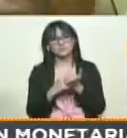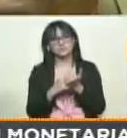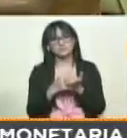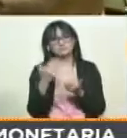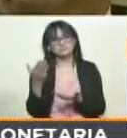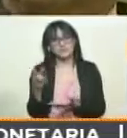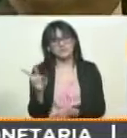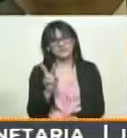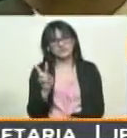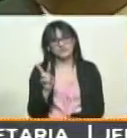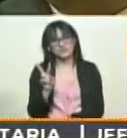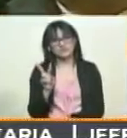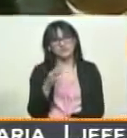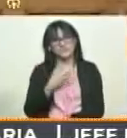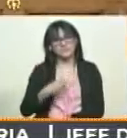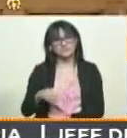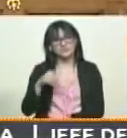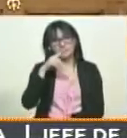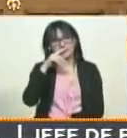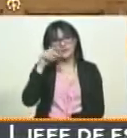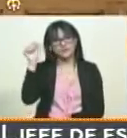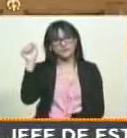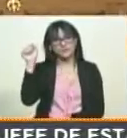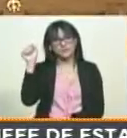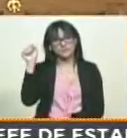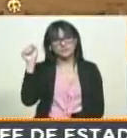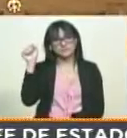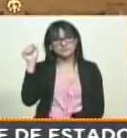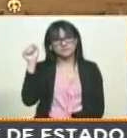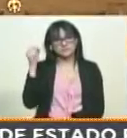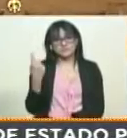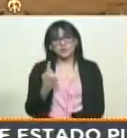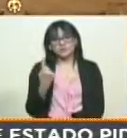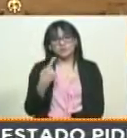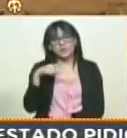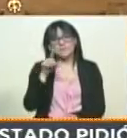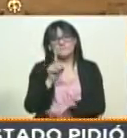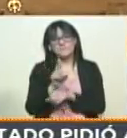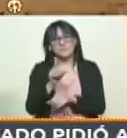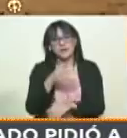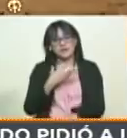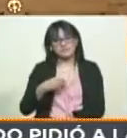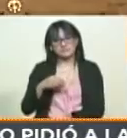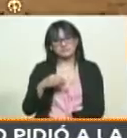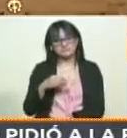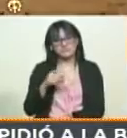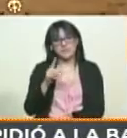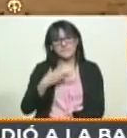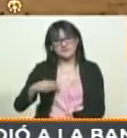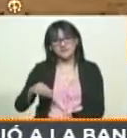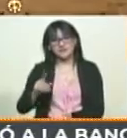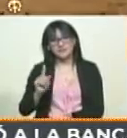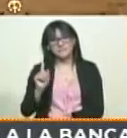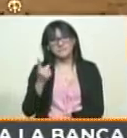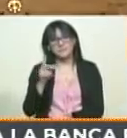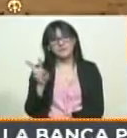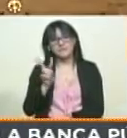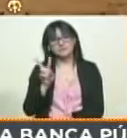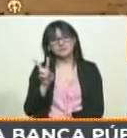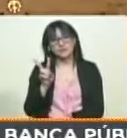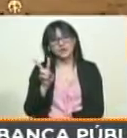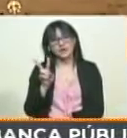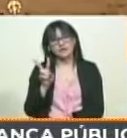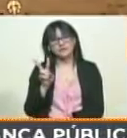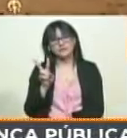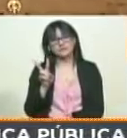gran venezolano, al presidente Nicolás Maduro. Porque no es solo la primera magistratura, es también el primer venezolano en poner